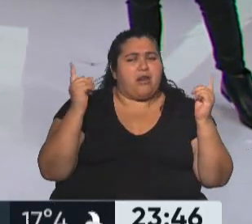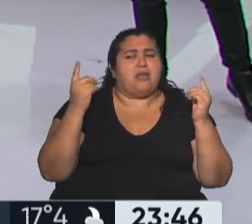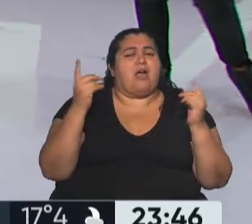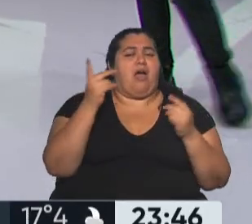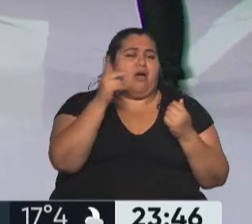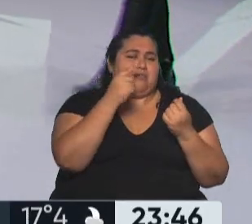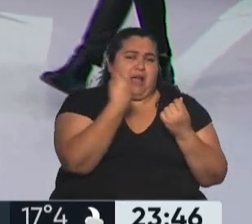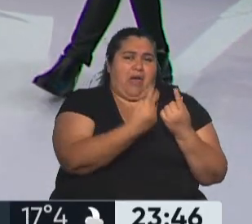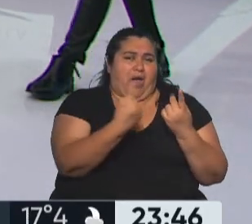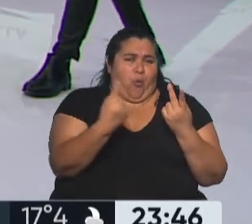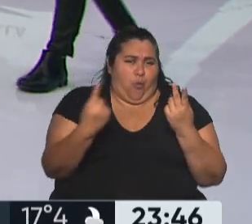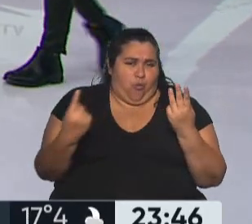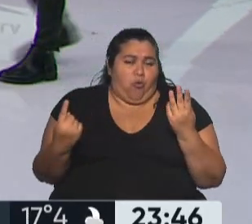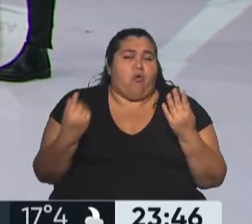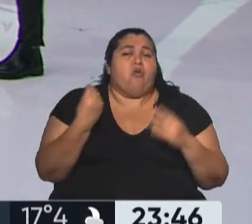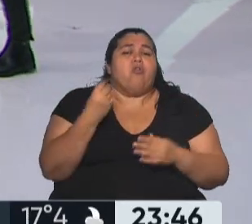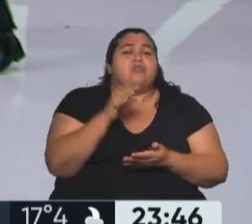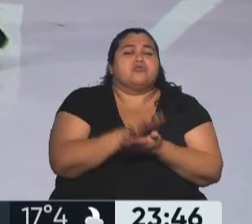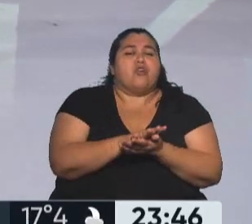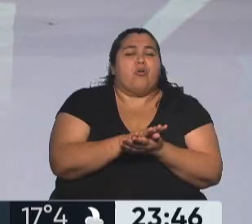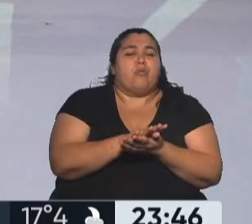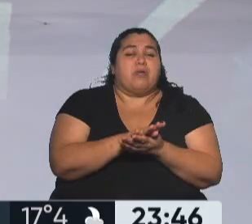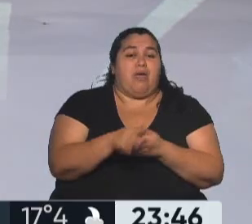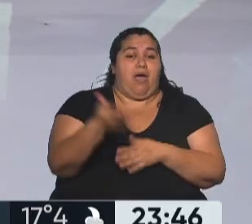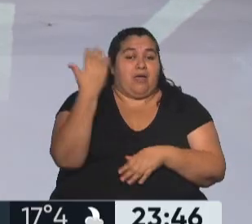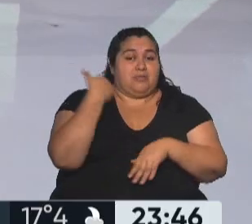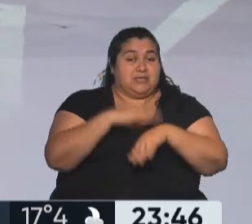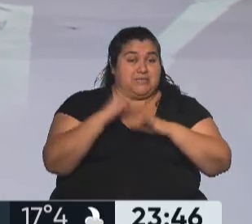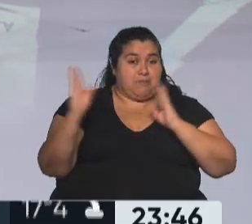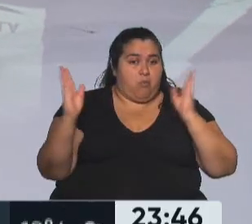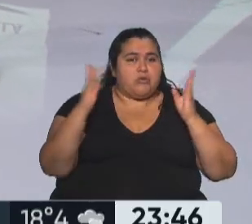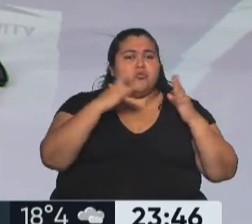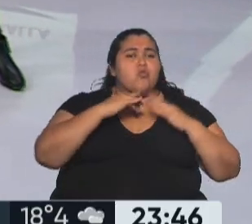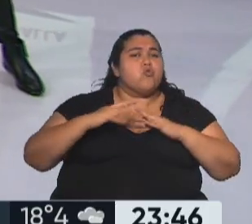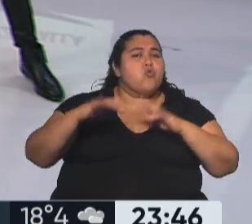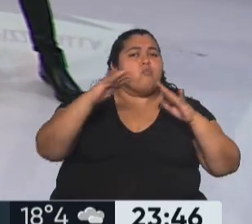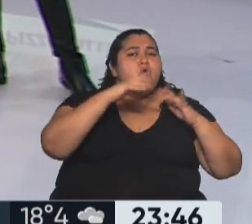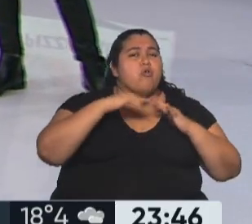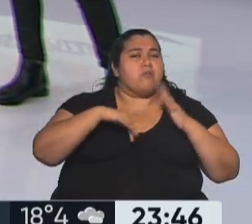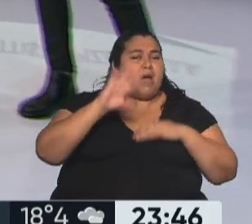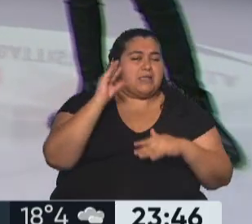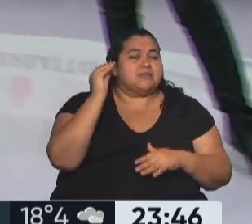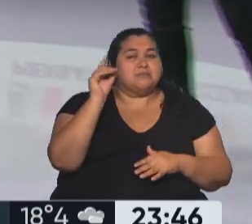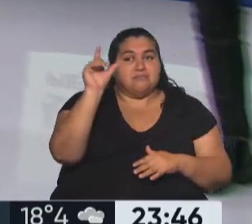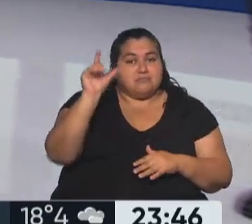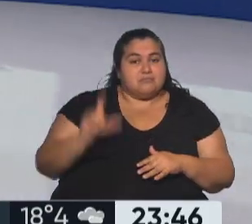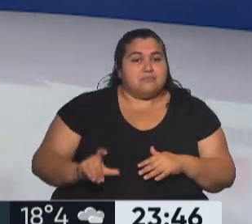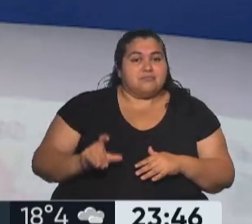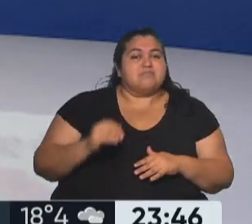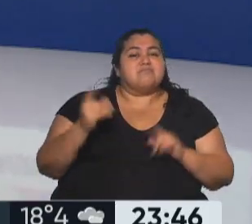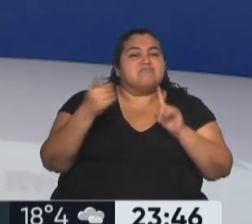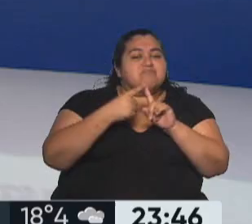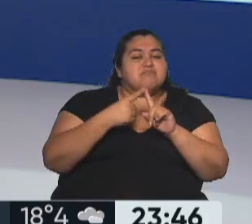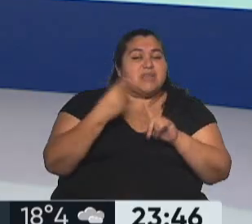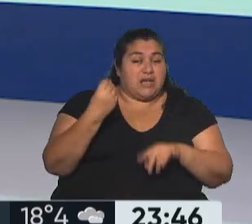papas, sobre todo teniendo en cuenta que en su momento se especuló muchísimo, sobre todo cuando iba Francisco. ¿Qué pasa